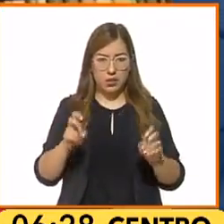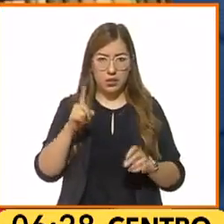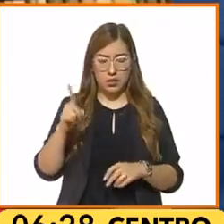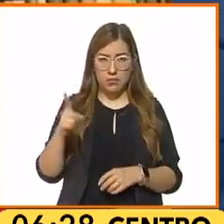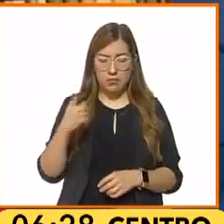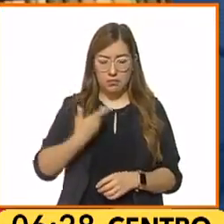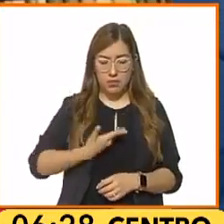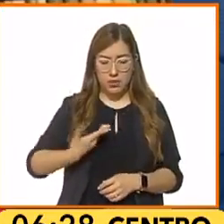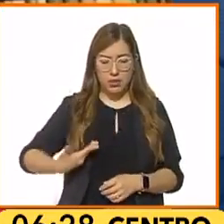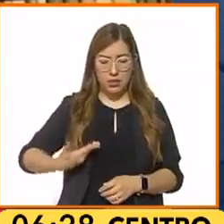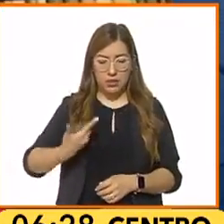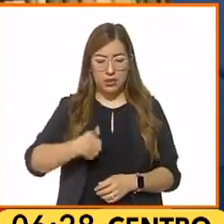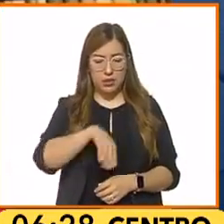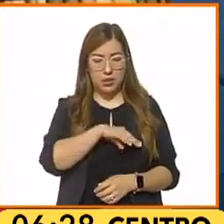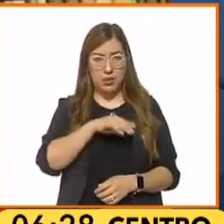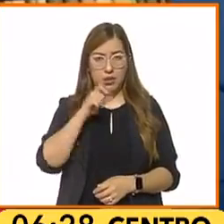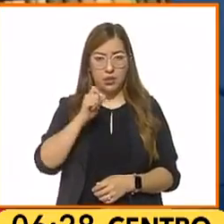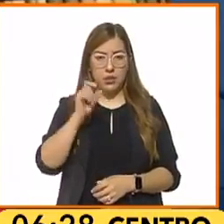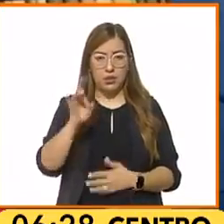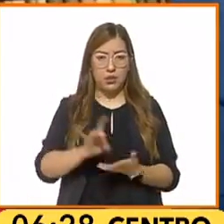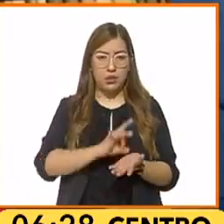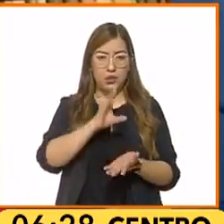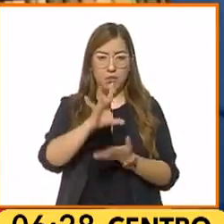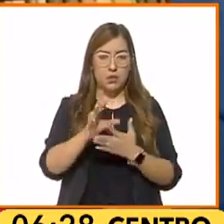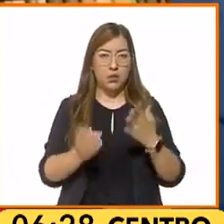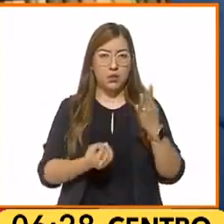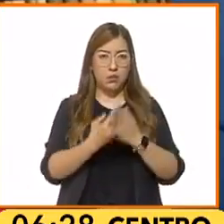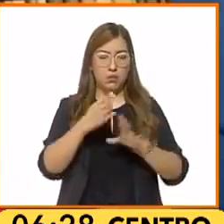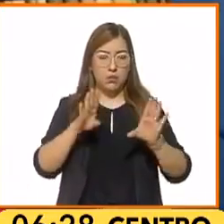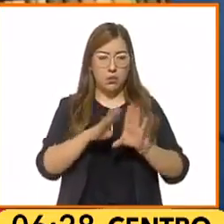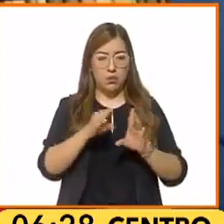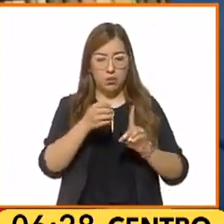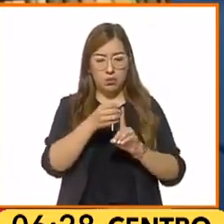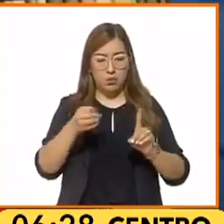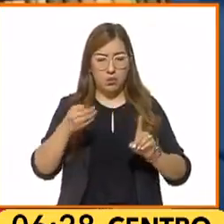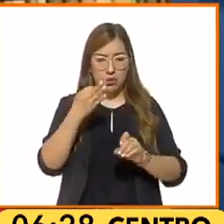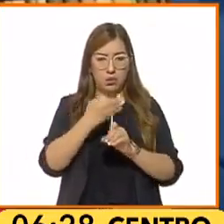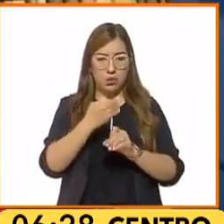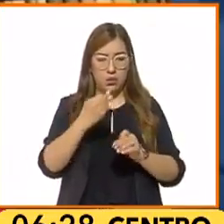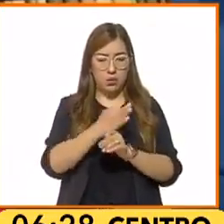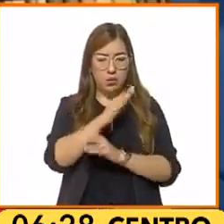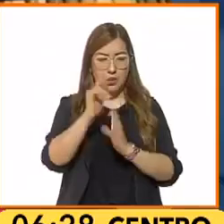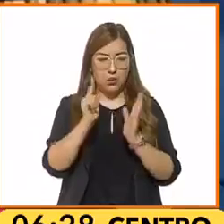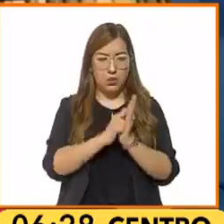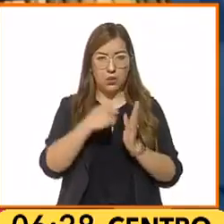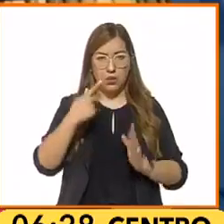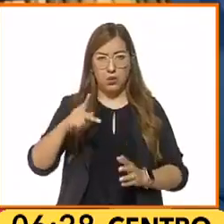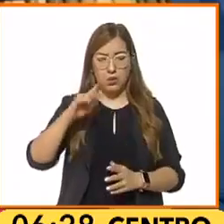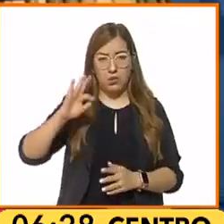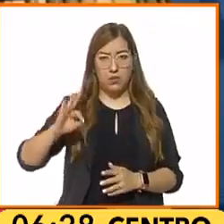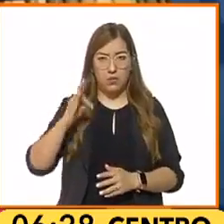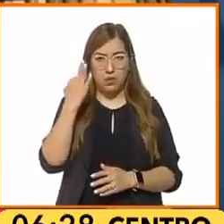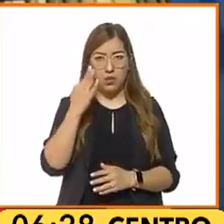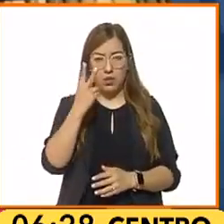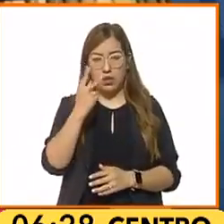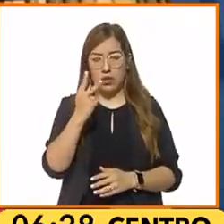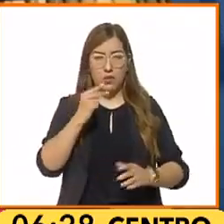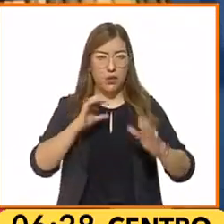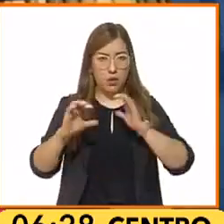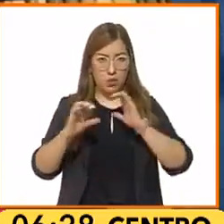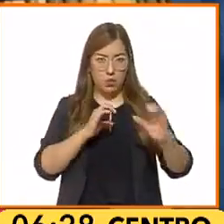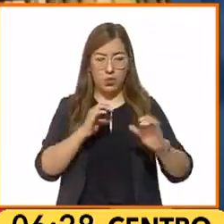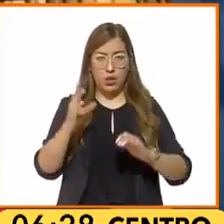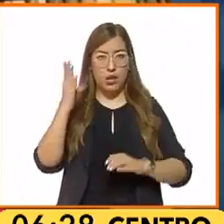que está enviando es un rediseño de la actual Ley Federal de Telecomunicaciones y